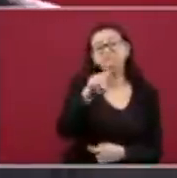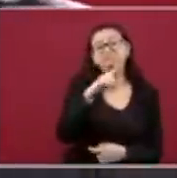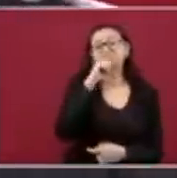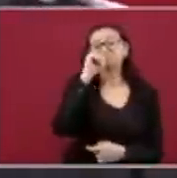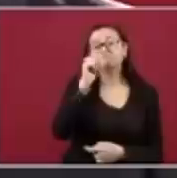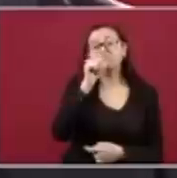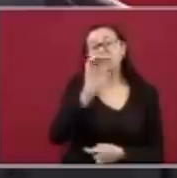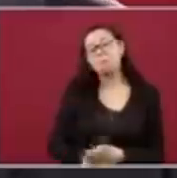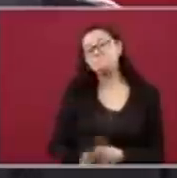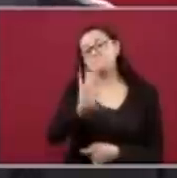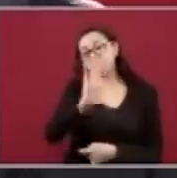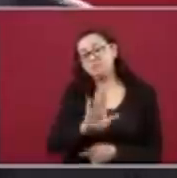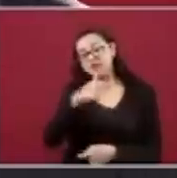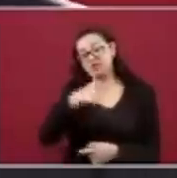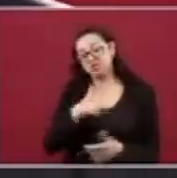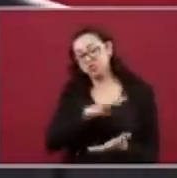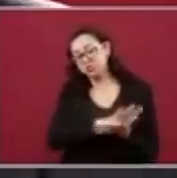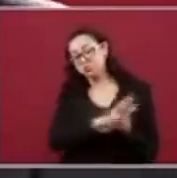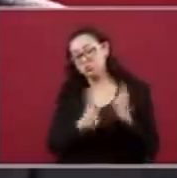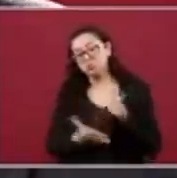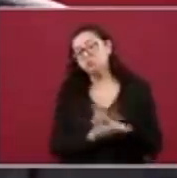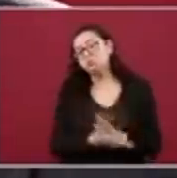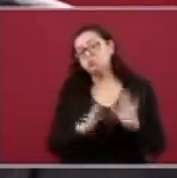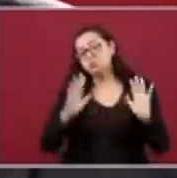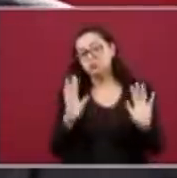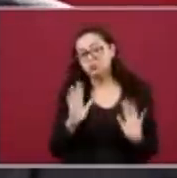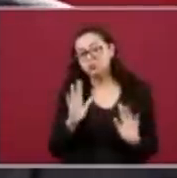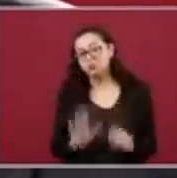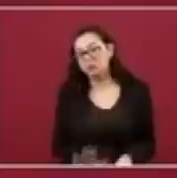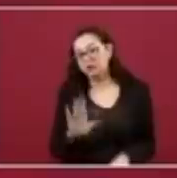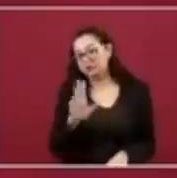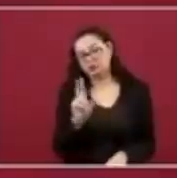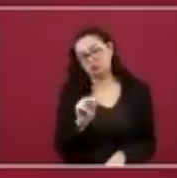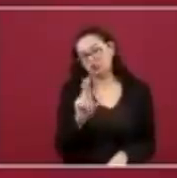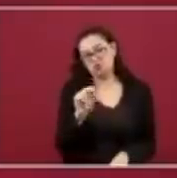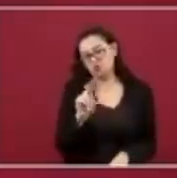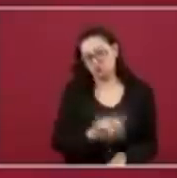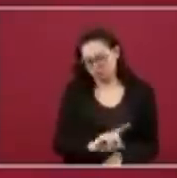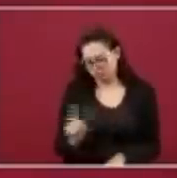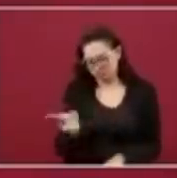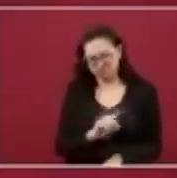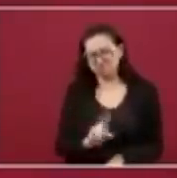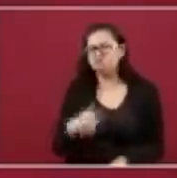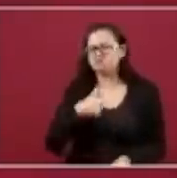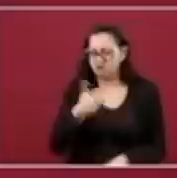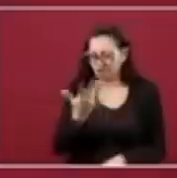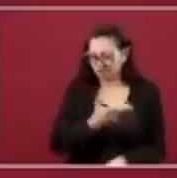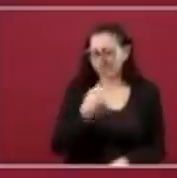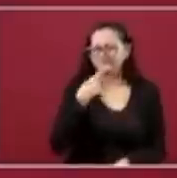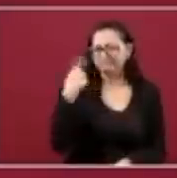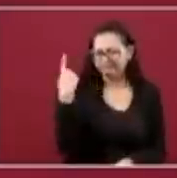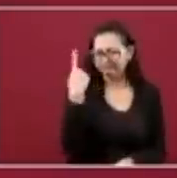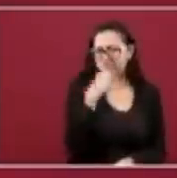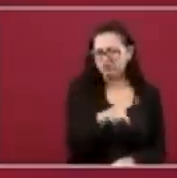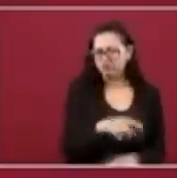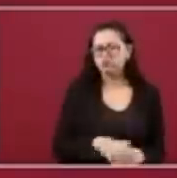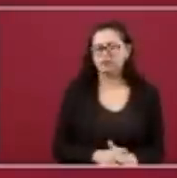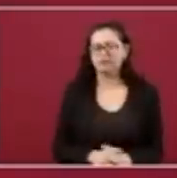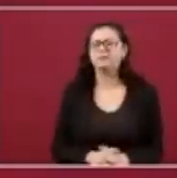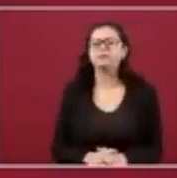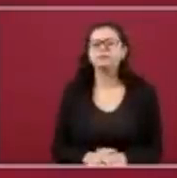sería una omisión, si no actuamos, y la instancia correspondiente va